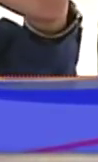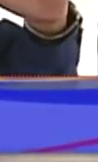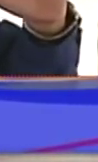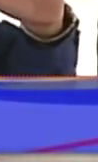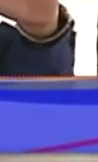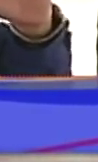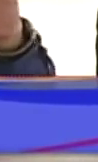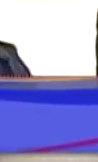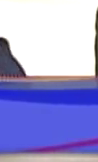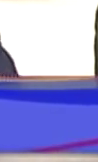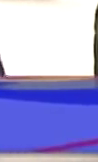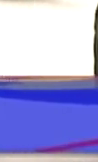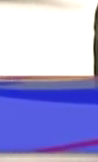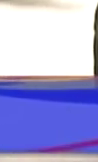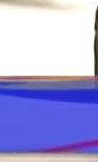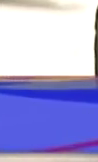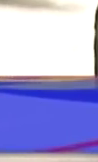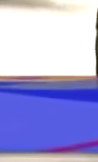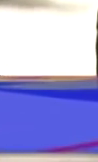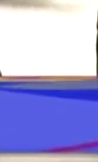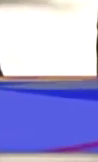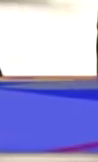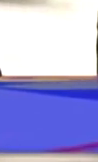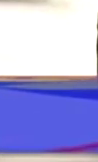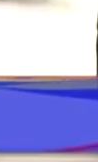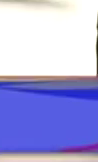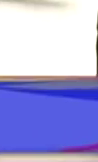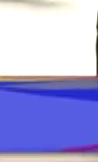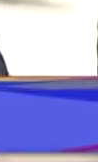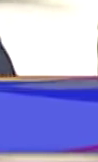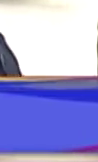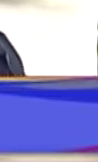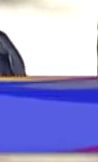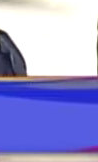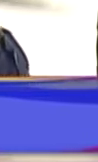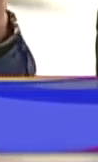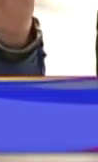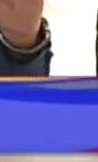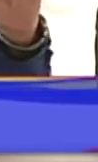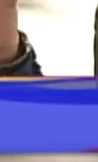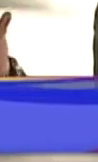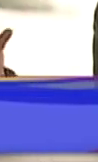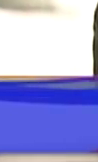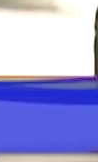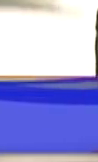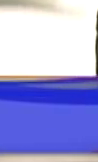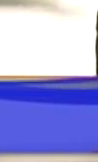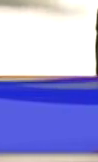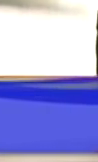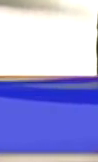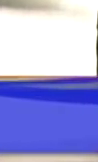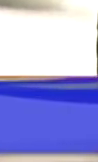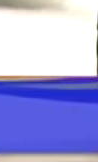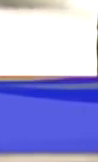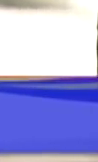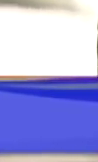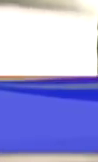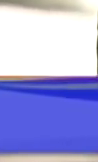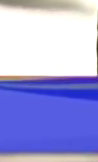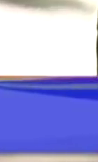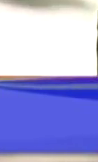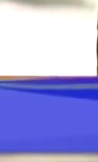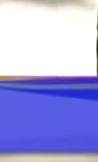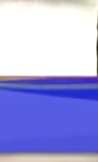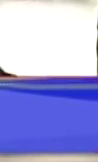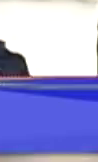parece bastante, pero no sé cuántas son. Si son 300, 500, 1000, 2000, no sé. Son